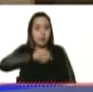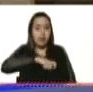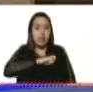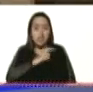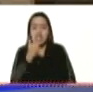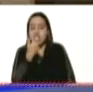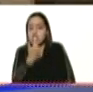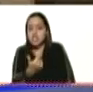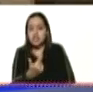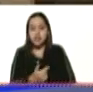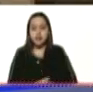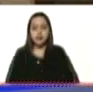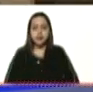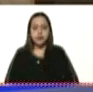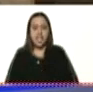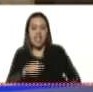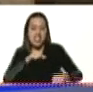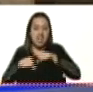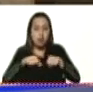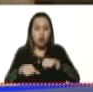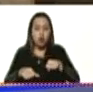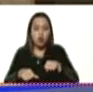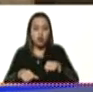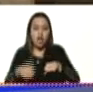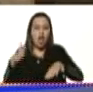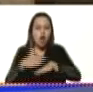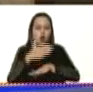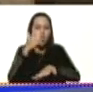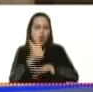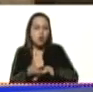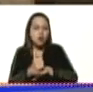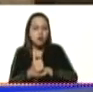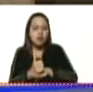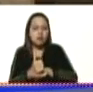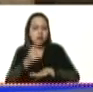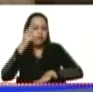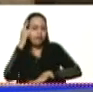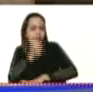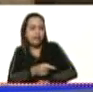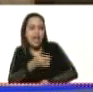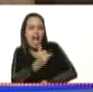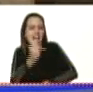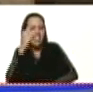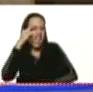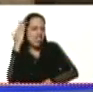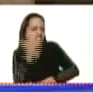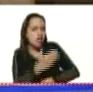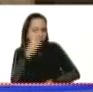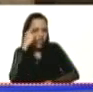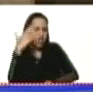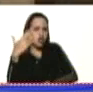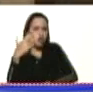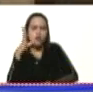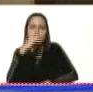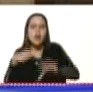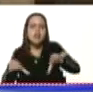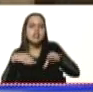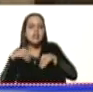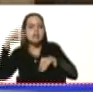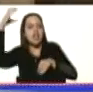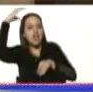decir que el terremoto era un castigo de Dios por rebelarse contra el rey de España y querer